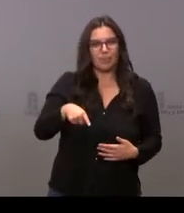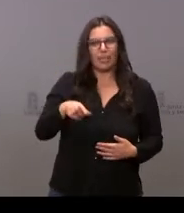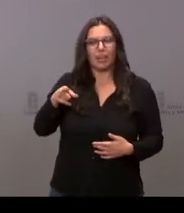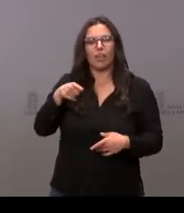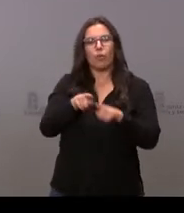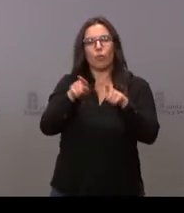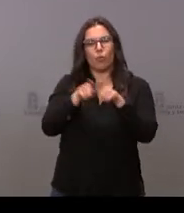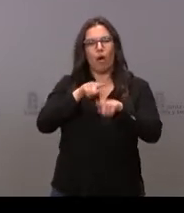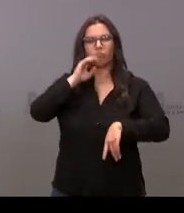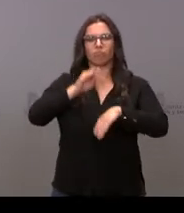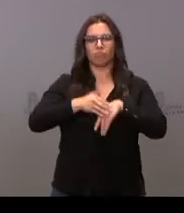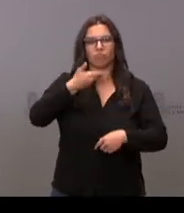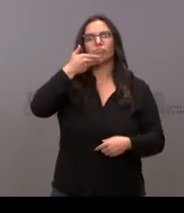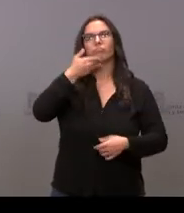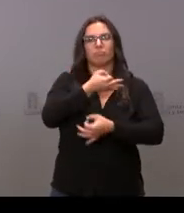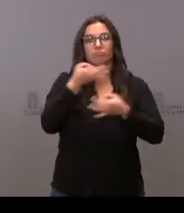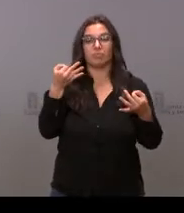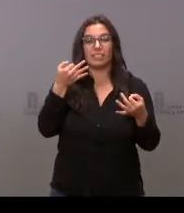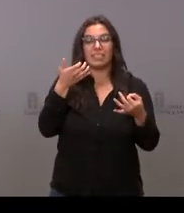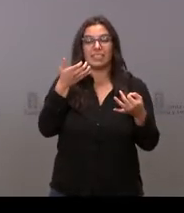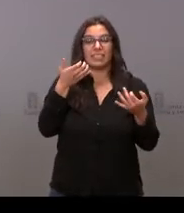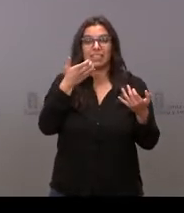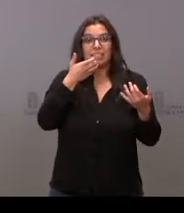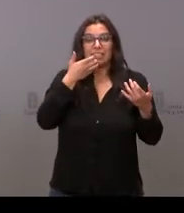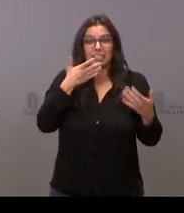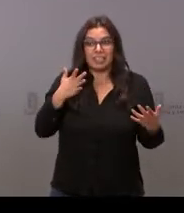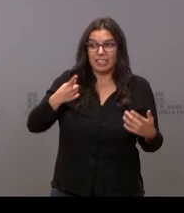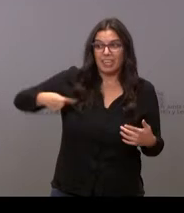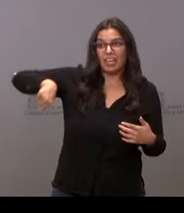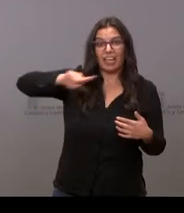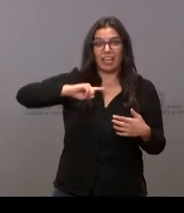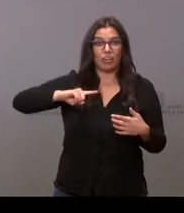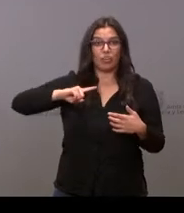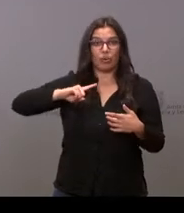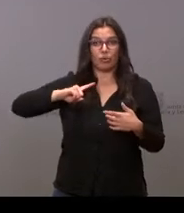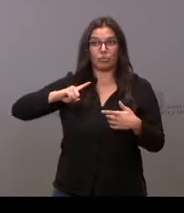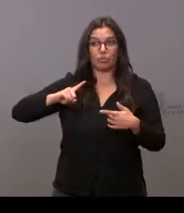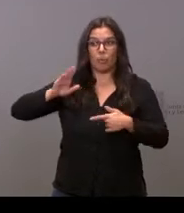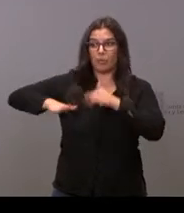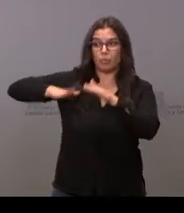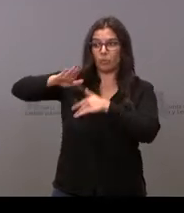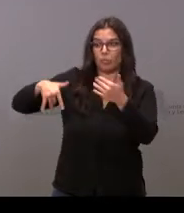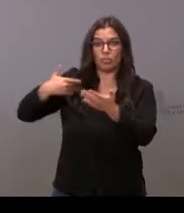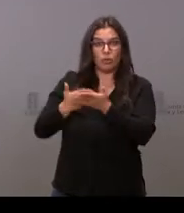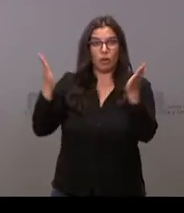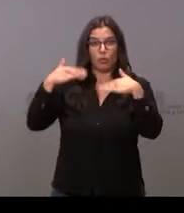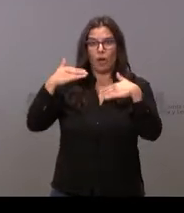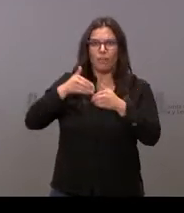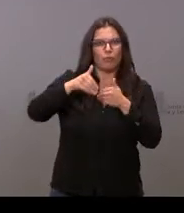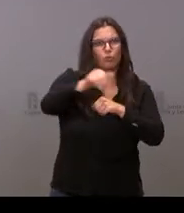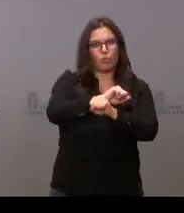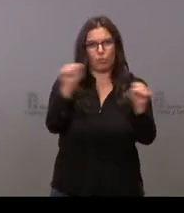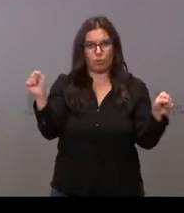altura de miras' no habría futuro sin todos esos pasos que hemos dado desde el acuerdo